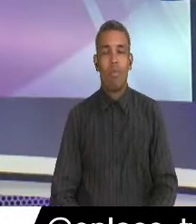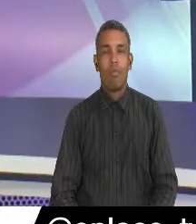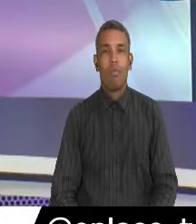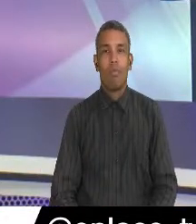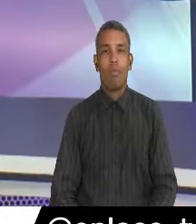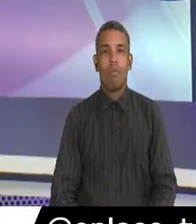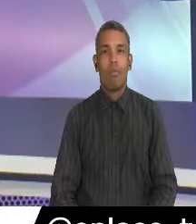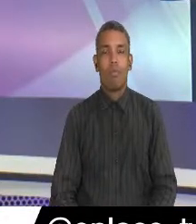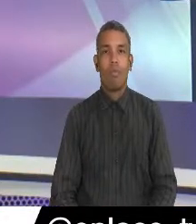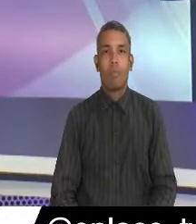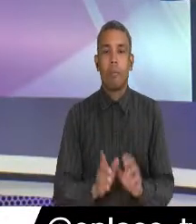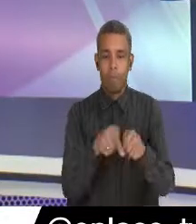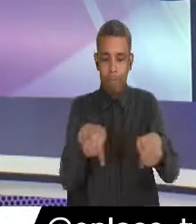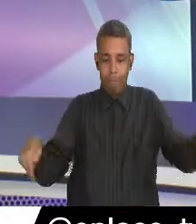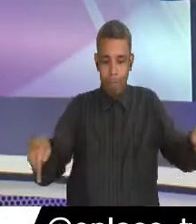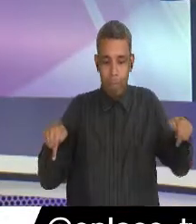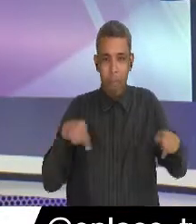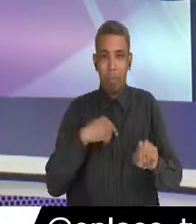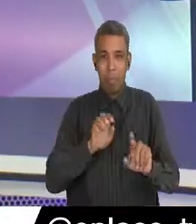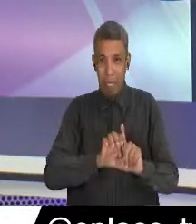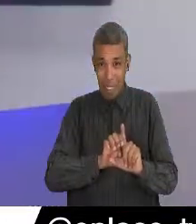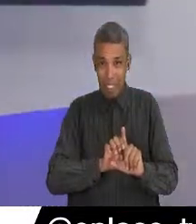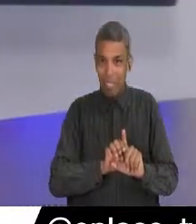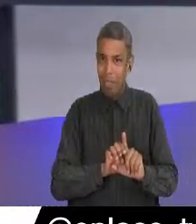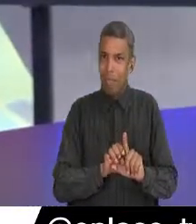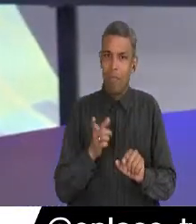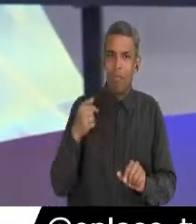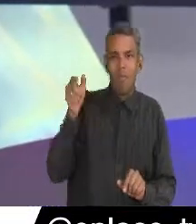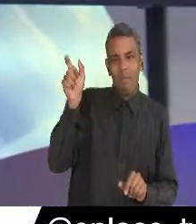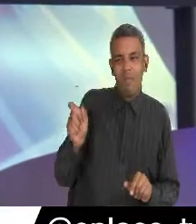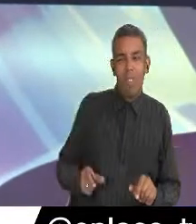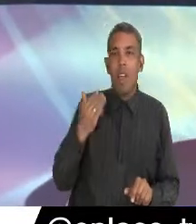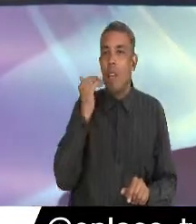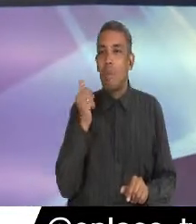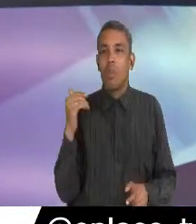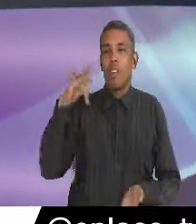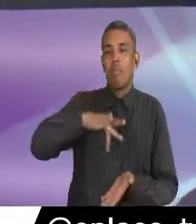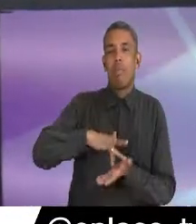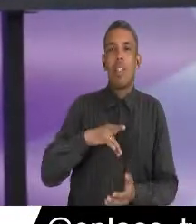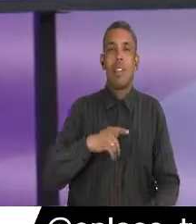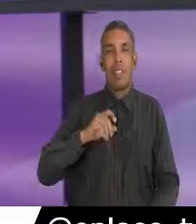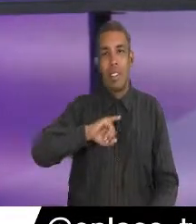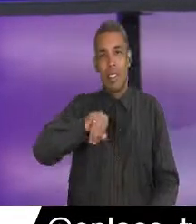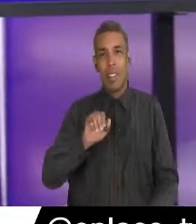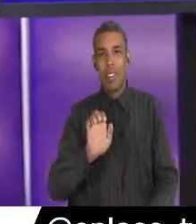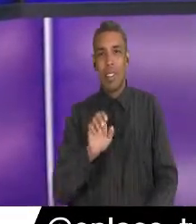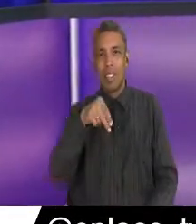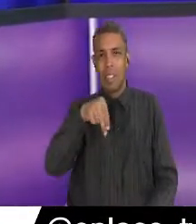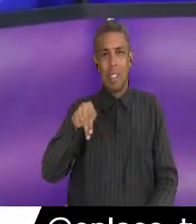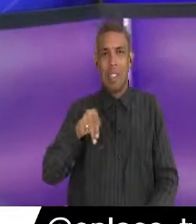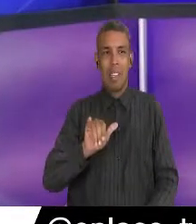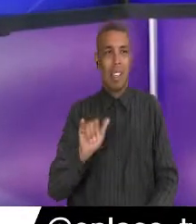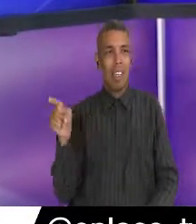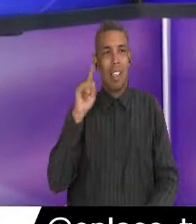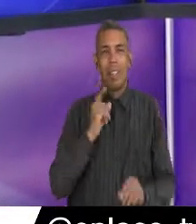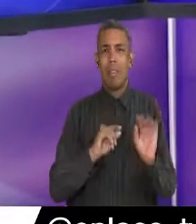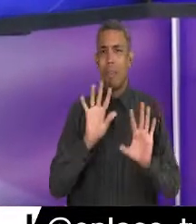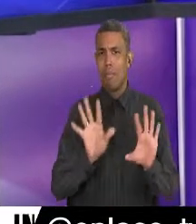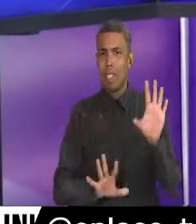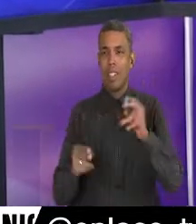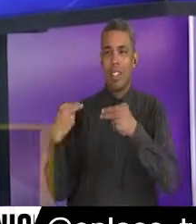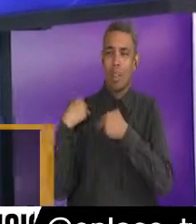Y en el set de Enlace Noticias se encuentra la Secretaria de Desarrollo Económico y Social, Jenny Suárez Domínguez, quien nos viene a hablar de todo lo que tiene que ver con el